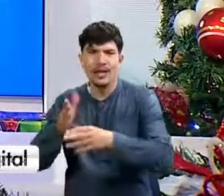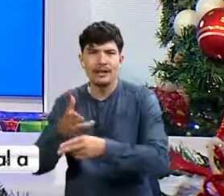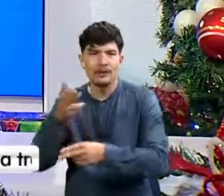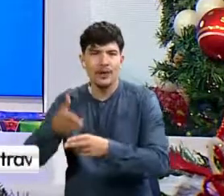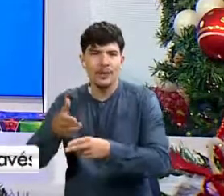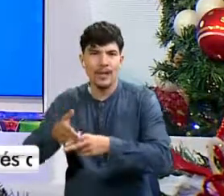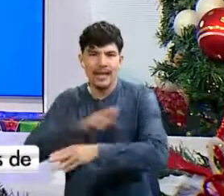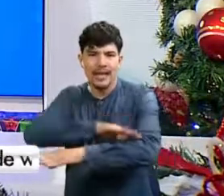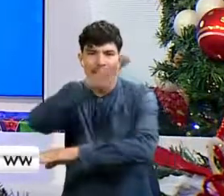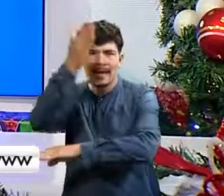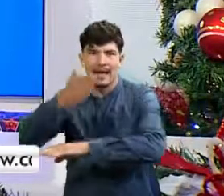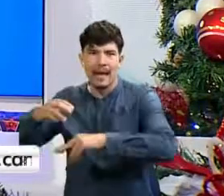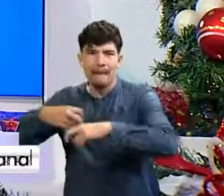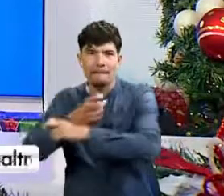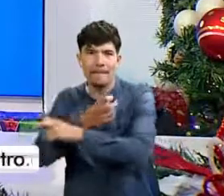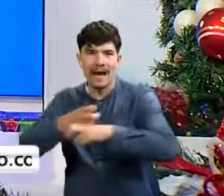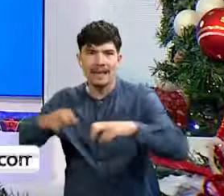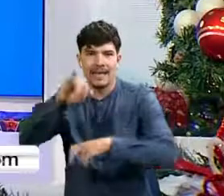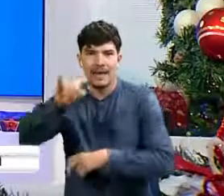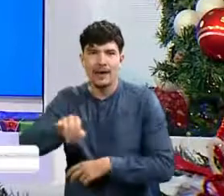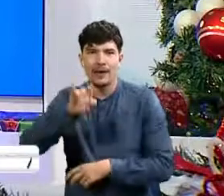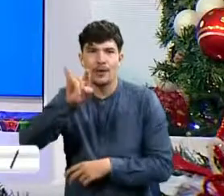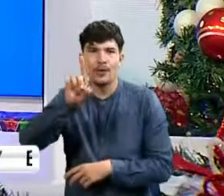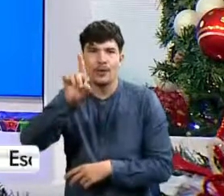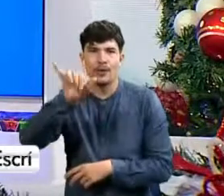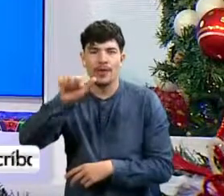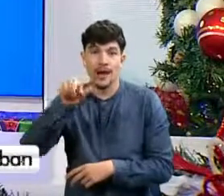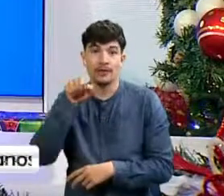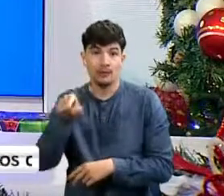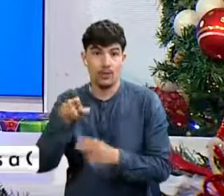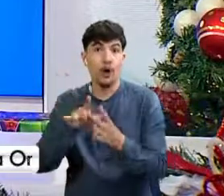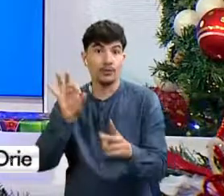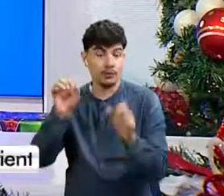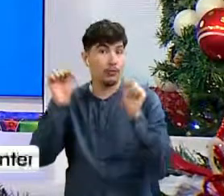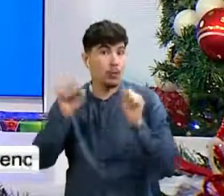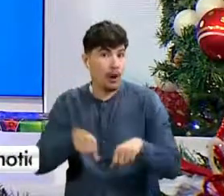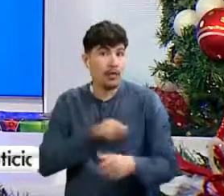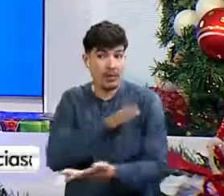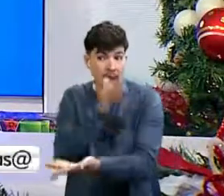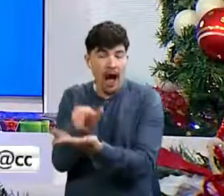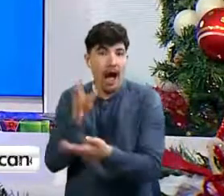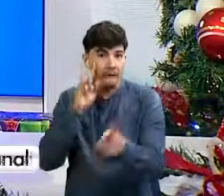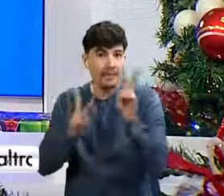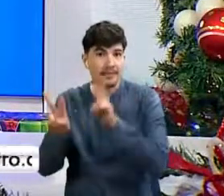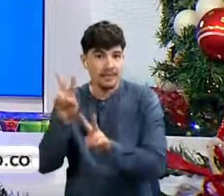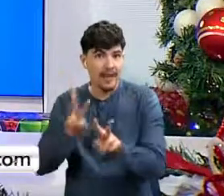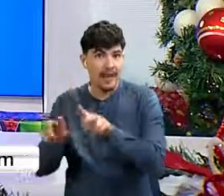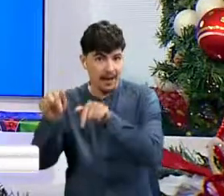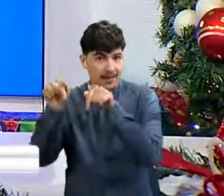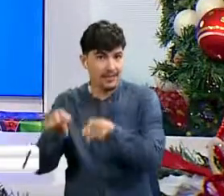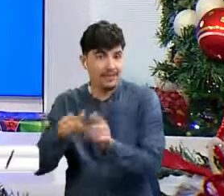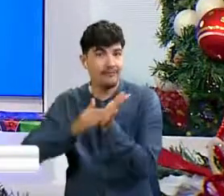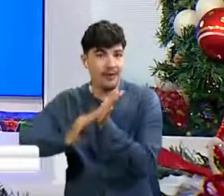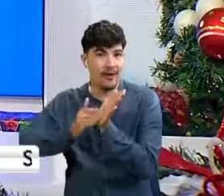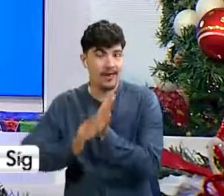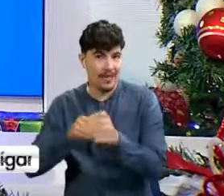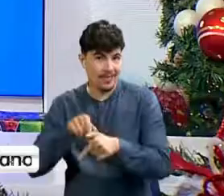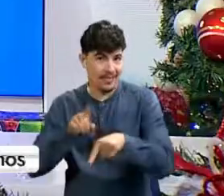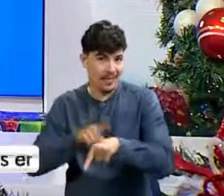de la Judía se convierte en una opción turística ecológica para quienes visitan el área metropolitana de Bucaramanga en esta temporada de